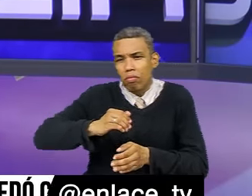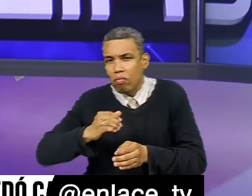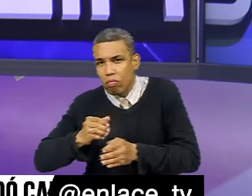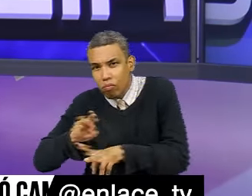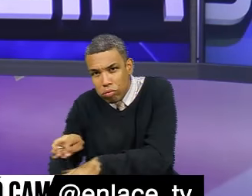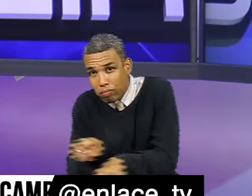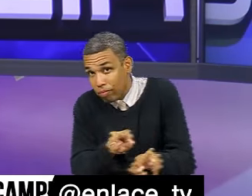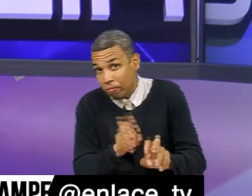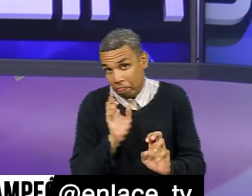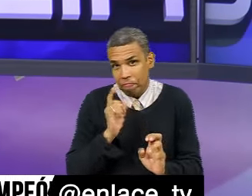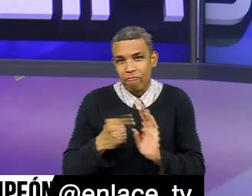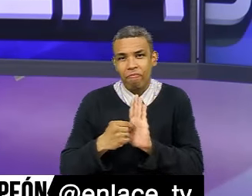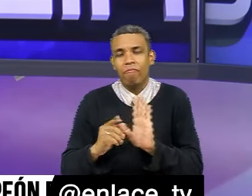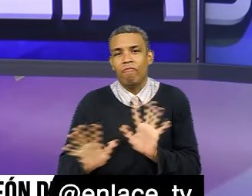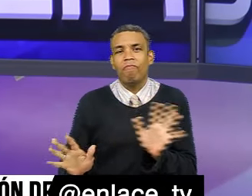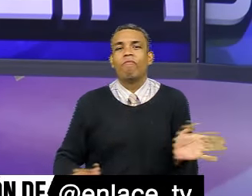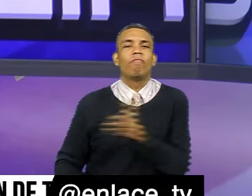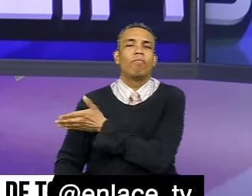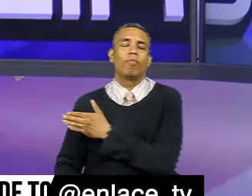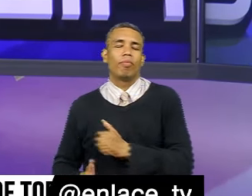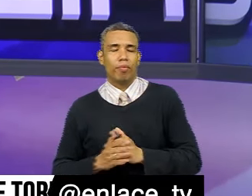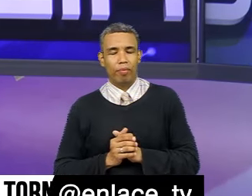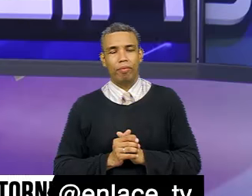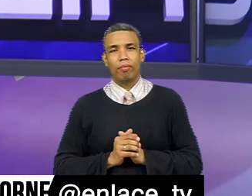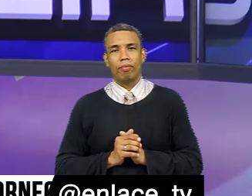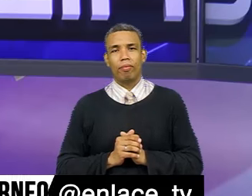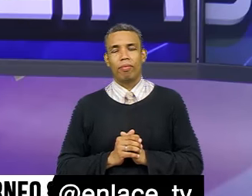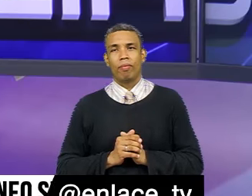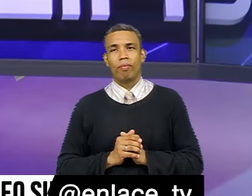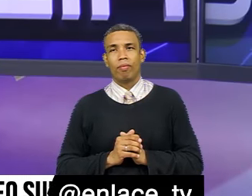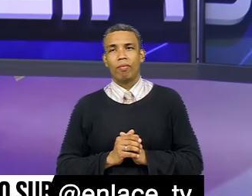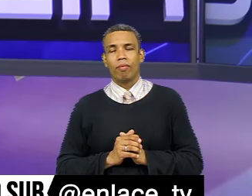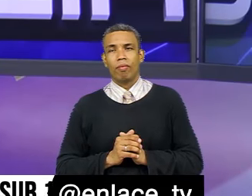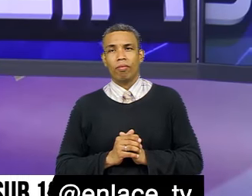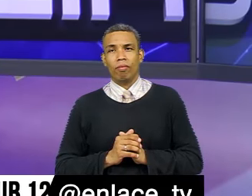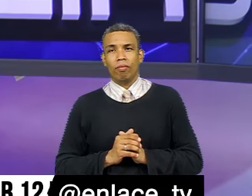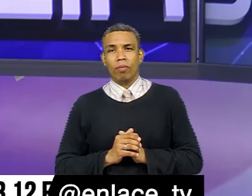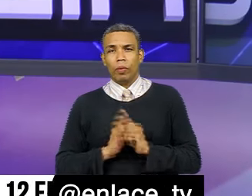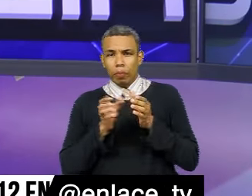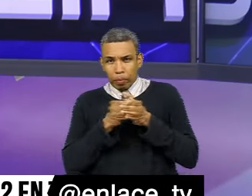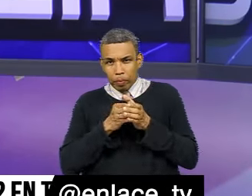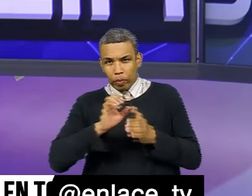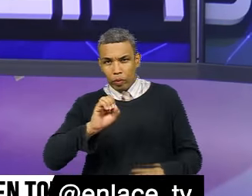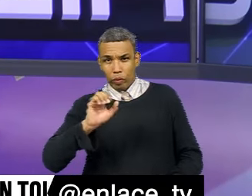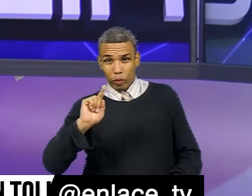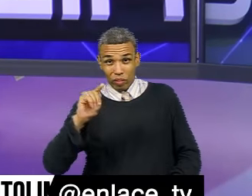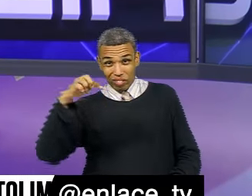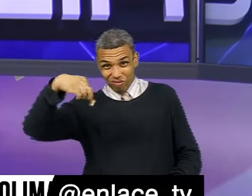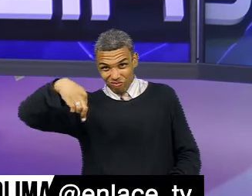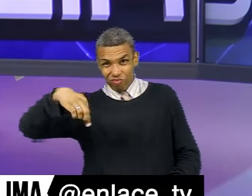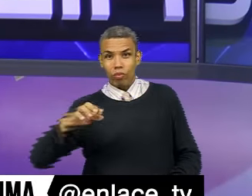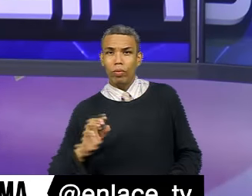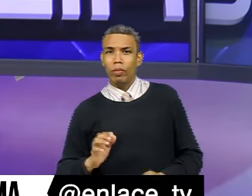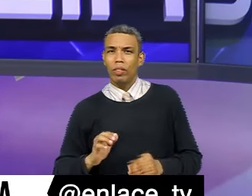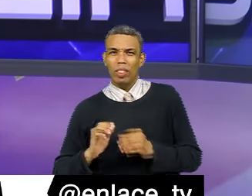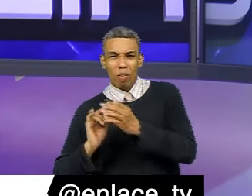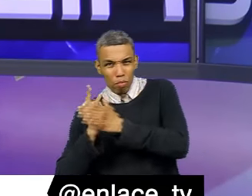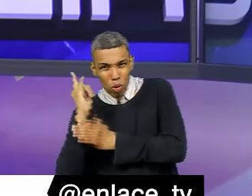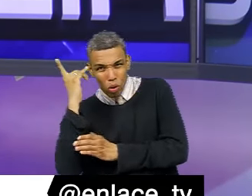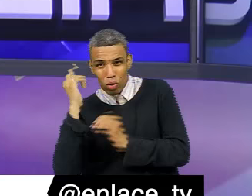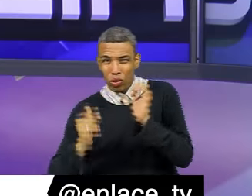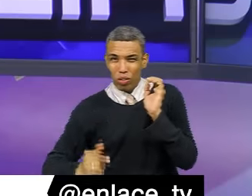Una organización sueca acompañó también este martes la jornada cumplida por la Organización Femenina Popular en el Parque a la Vida, en donde sembraron árboles por la vida y